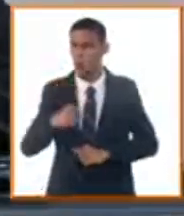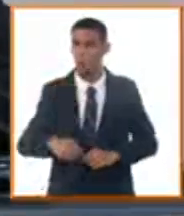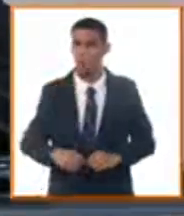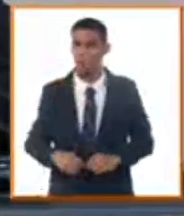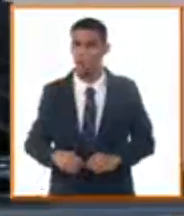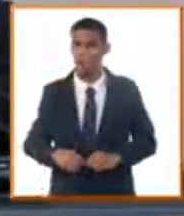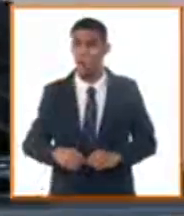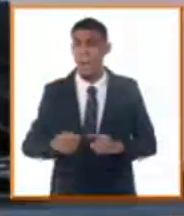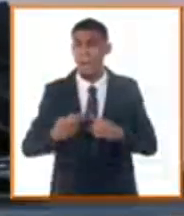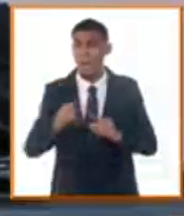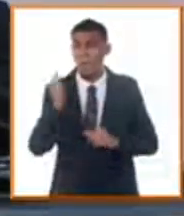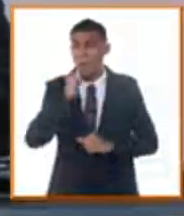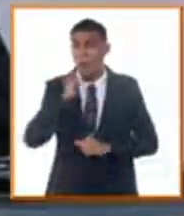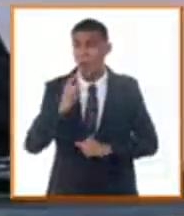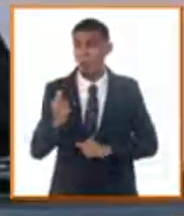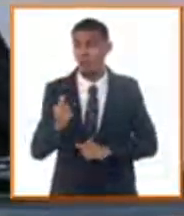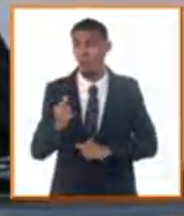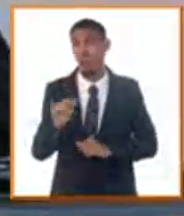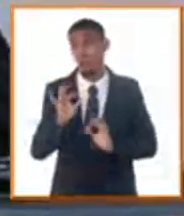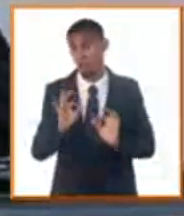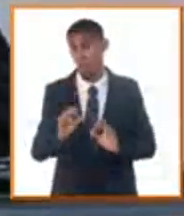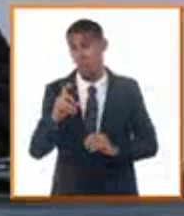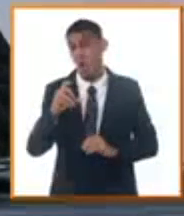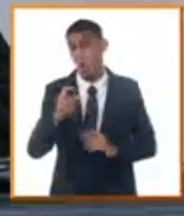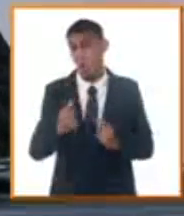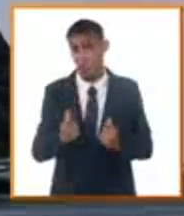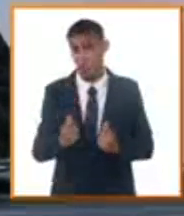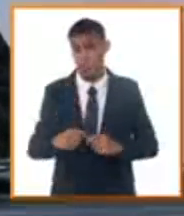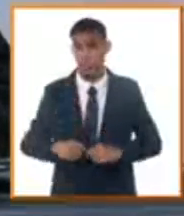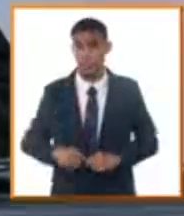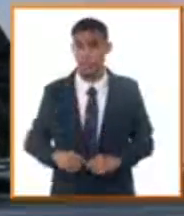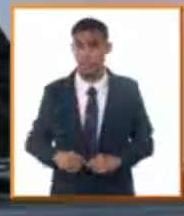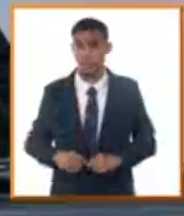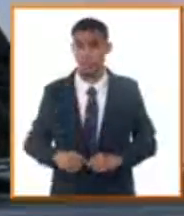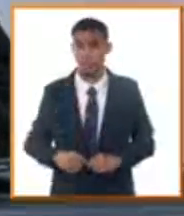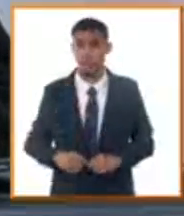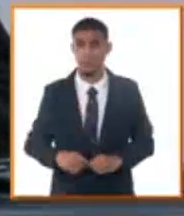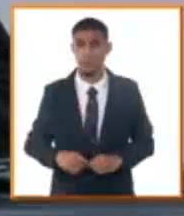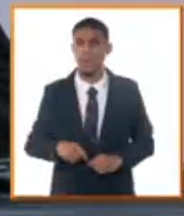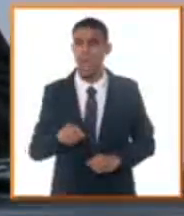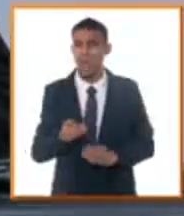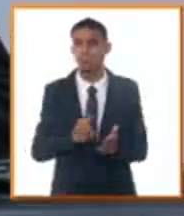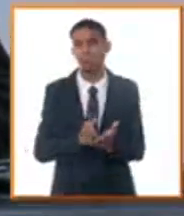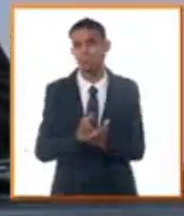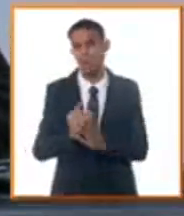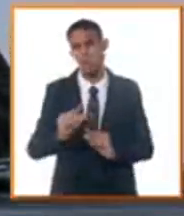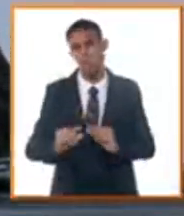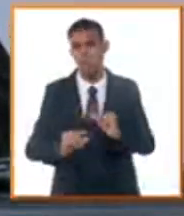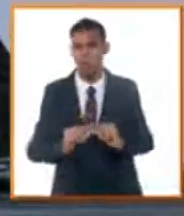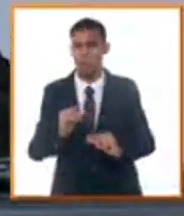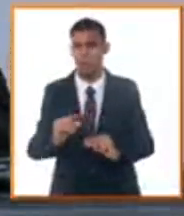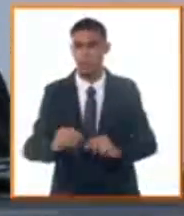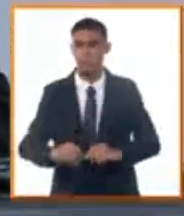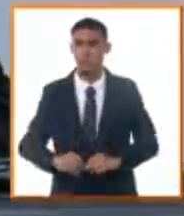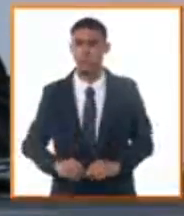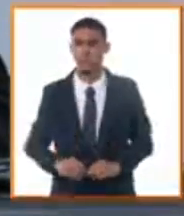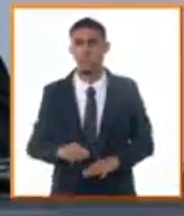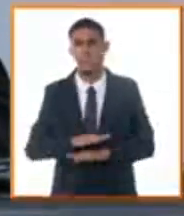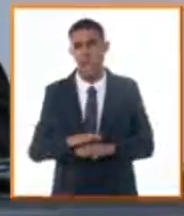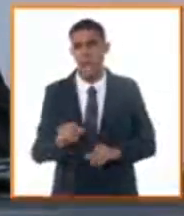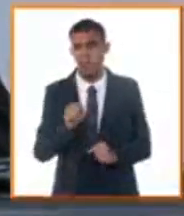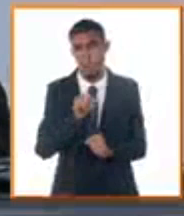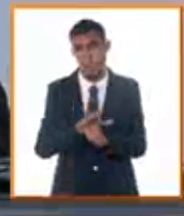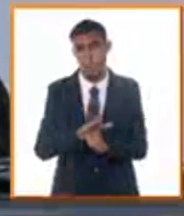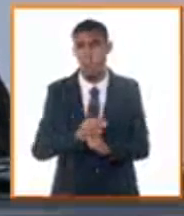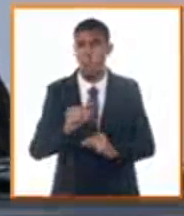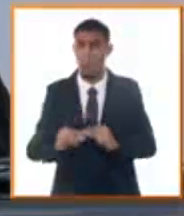economía pasa por el comercio. Y ahí está, sin duda, el camino más amplio que hay que recorrer. Se han dado pasos